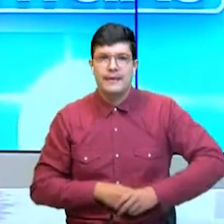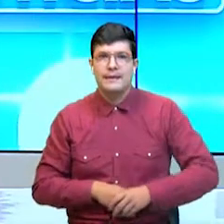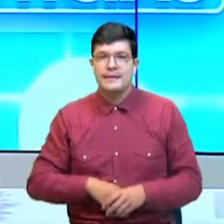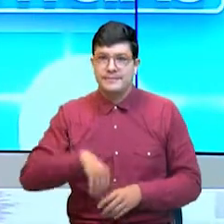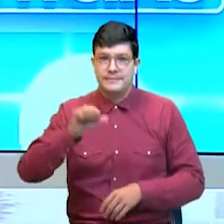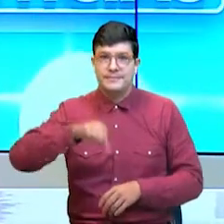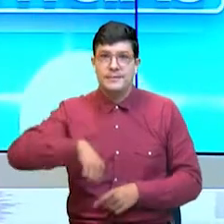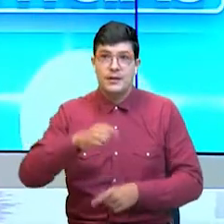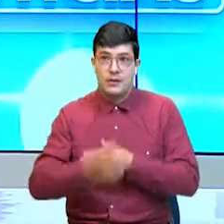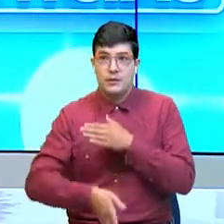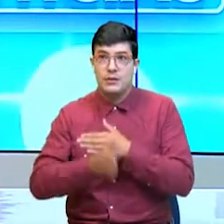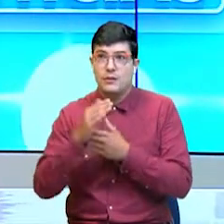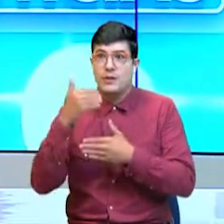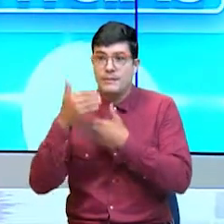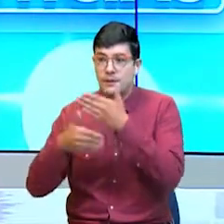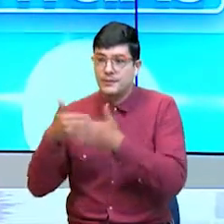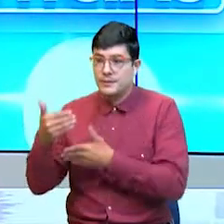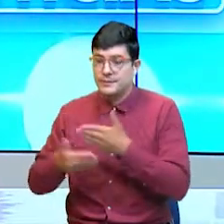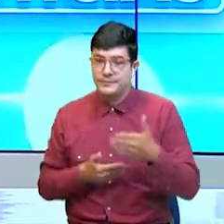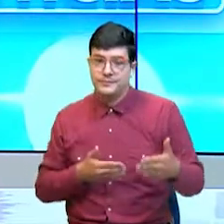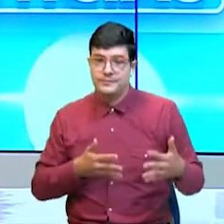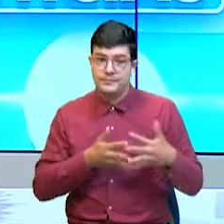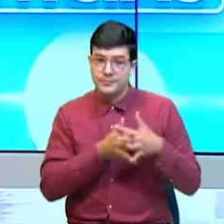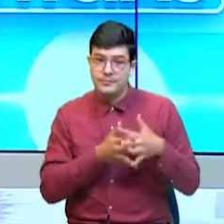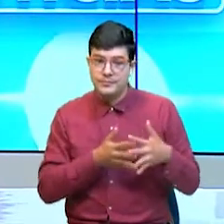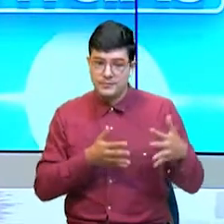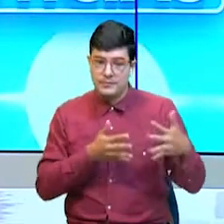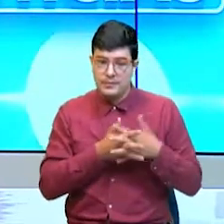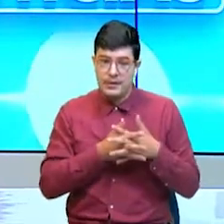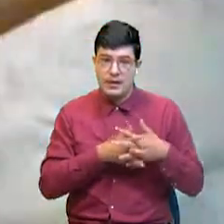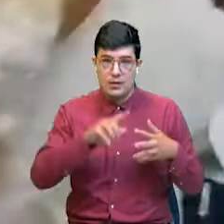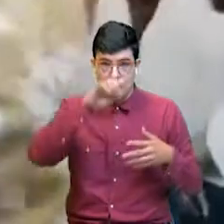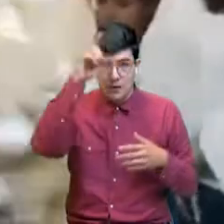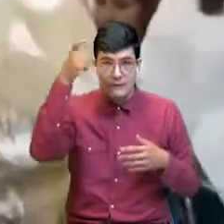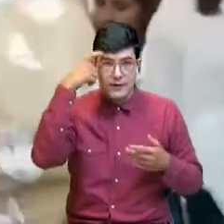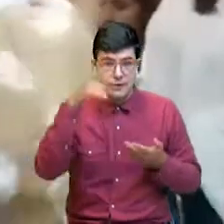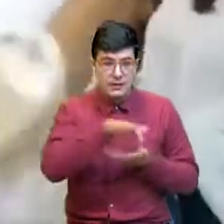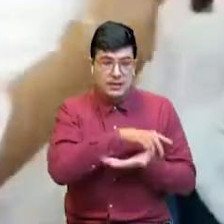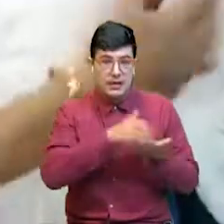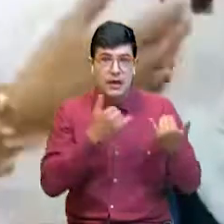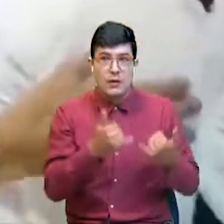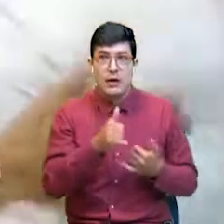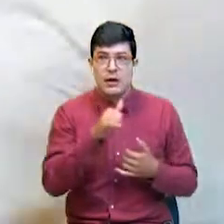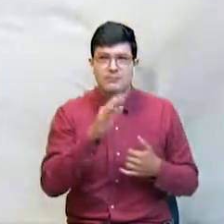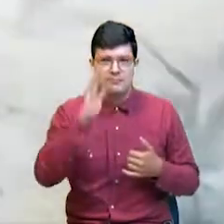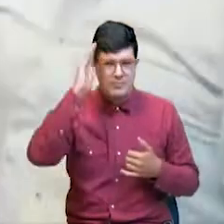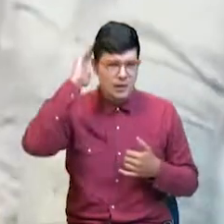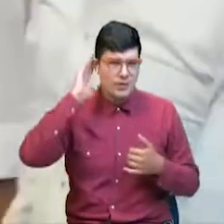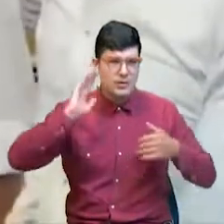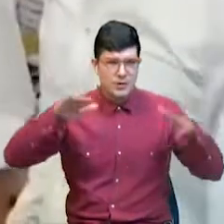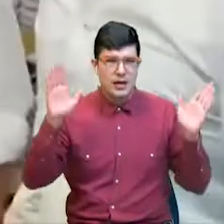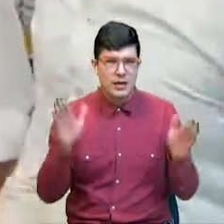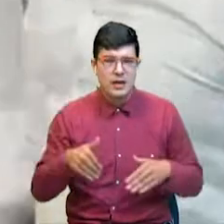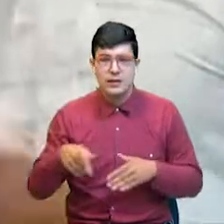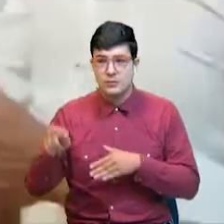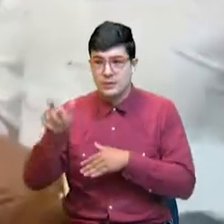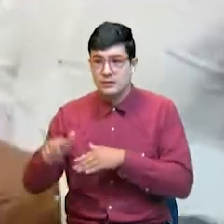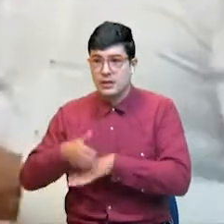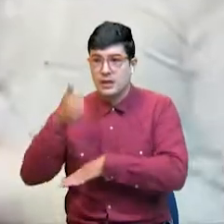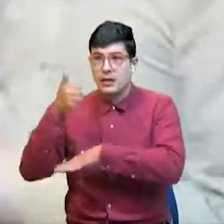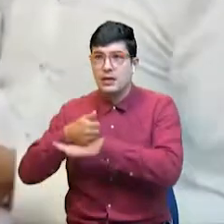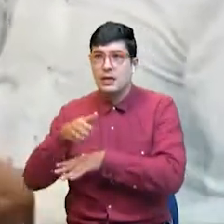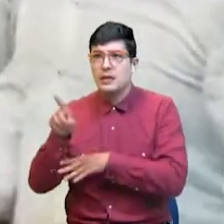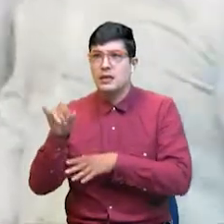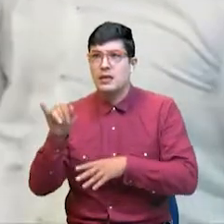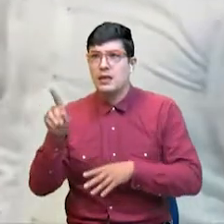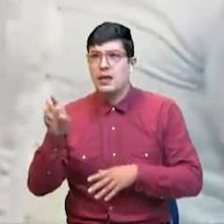y continúa el proceso de empalme de la gobernación de Santander. A esta hora, el gobernador electo Mauricio Aguilar y el mandatario santanderiano